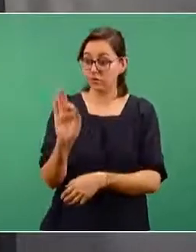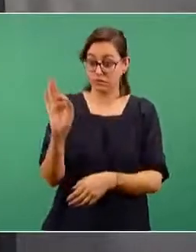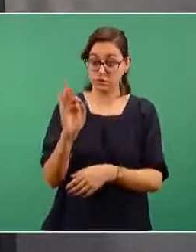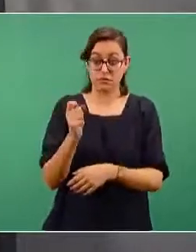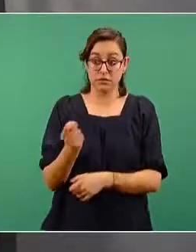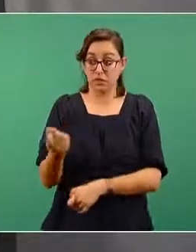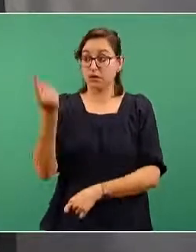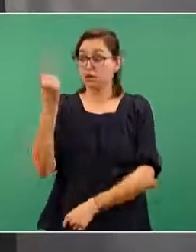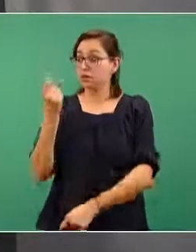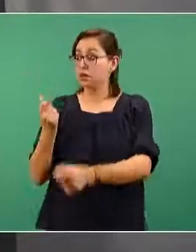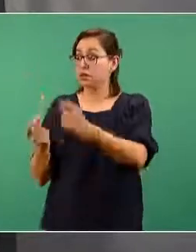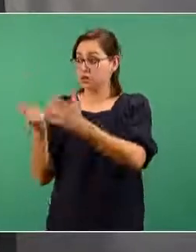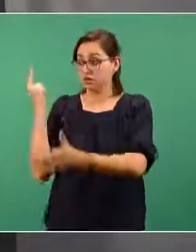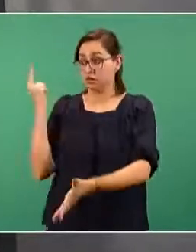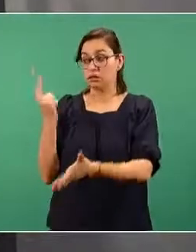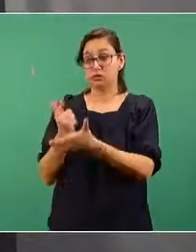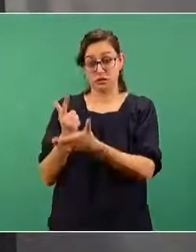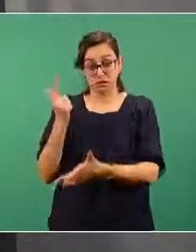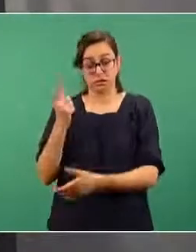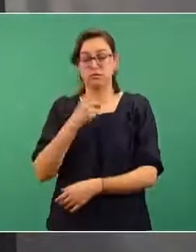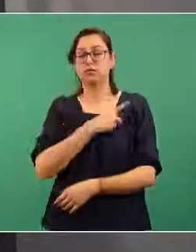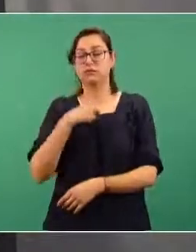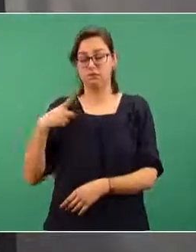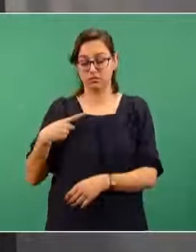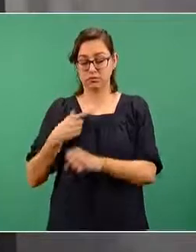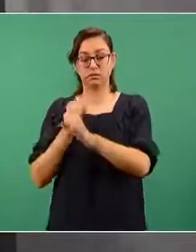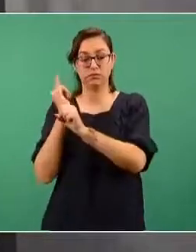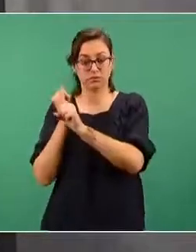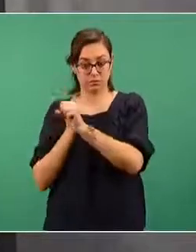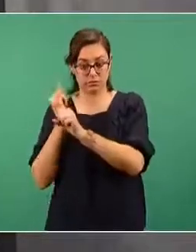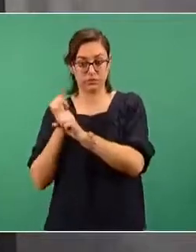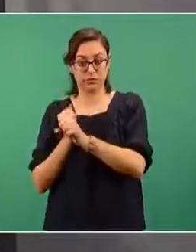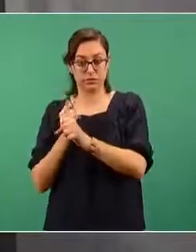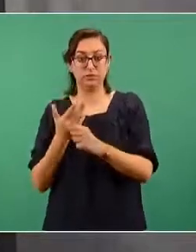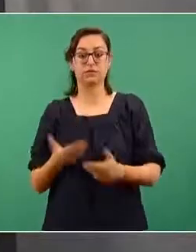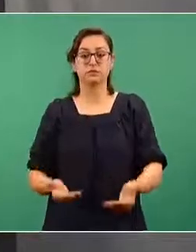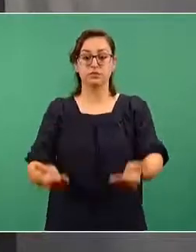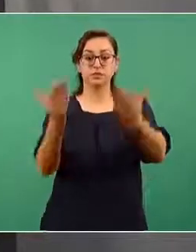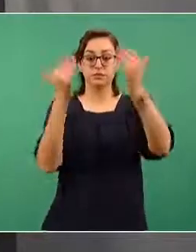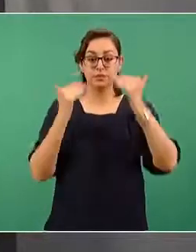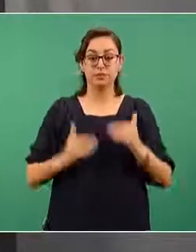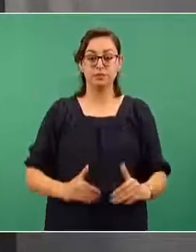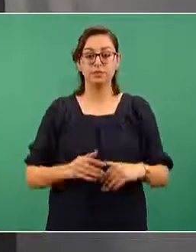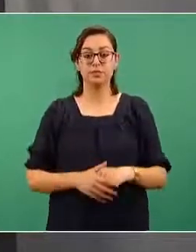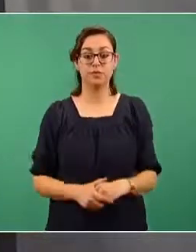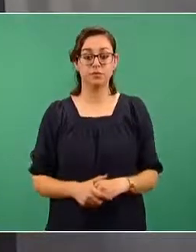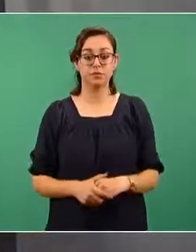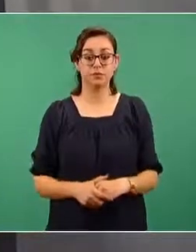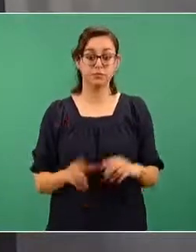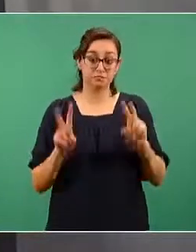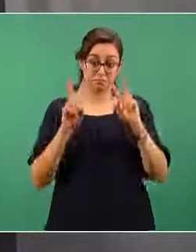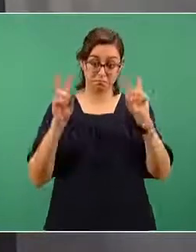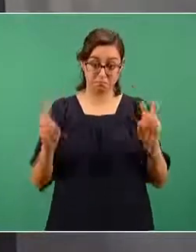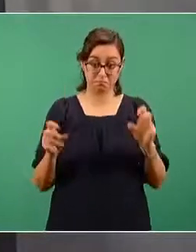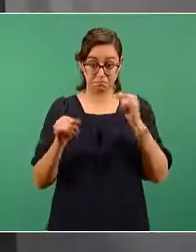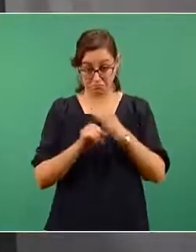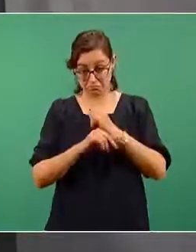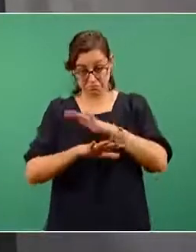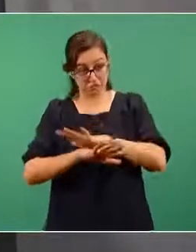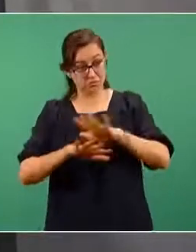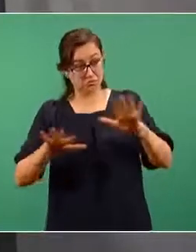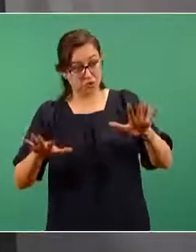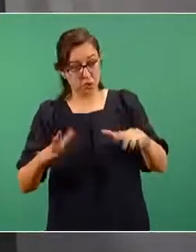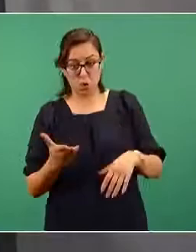documentarlo y estudiarlo rigurosamente. Respecto a la información, Juan, pues usted ha hecho varias veces